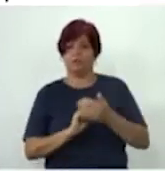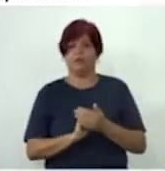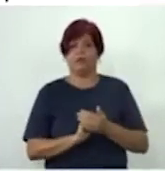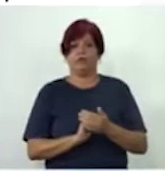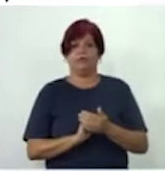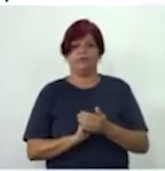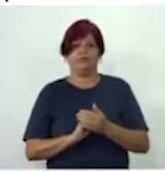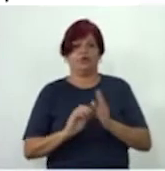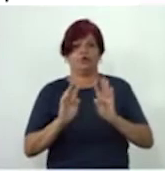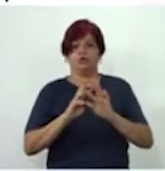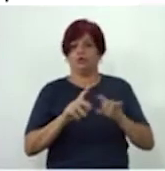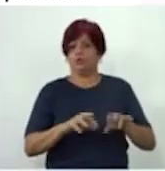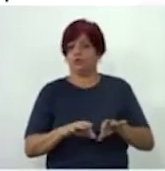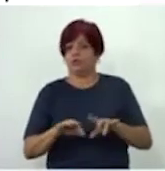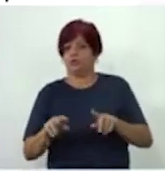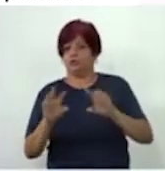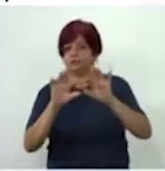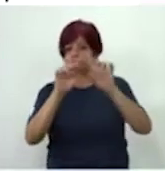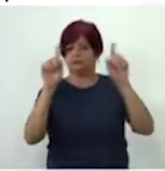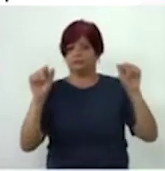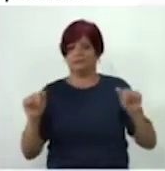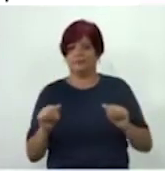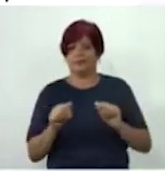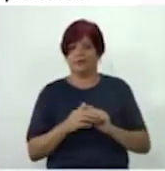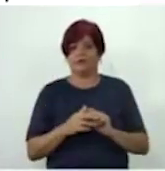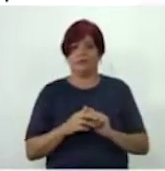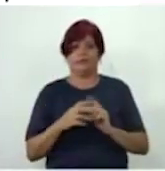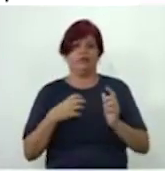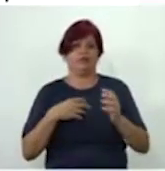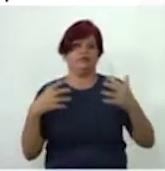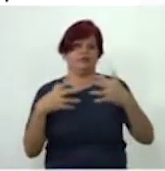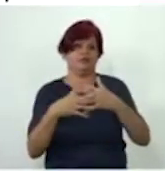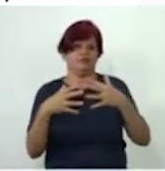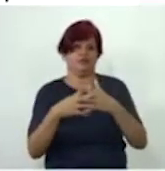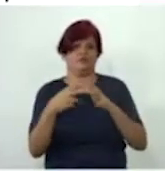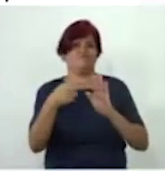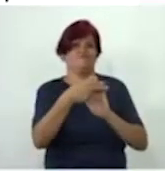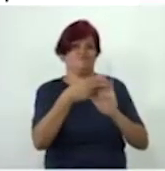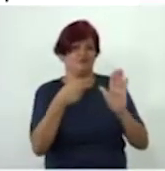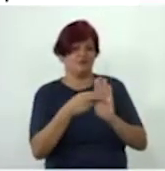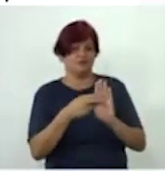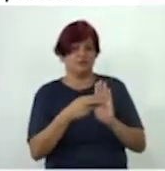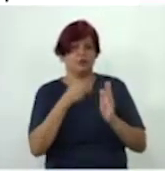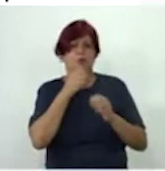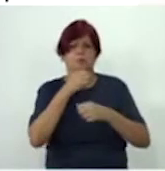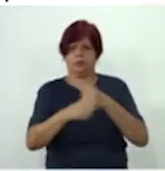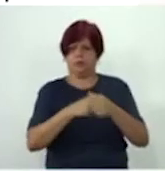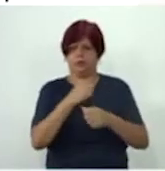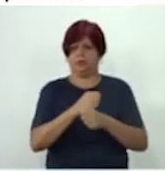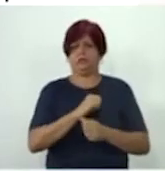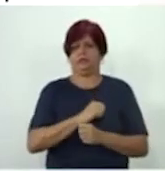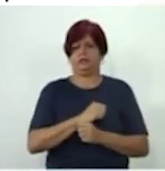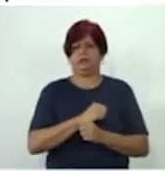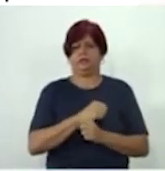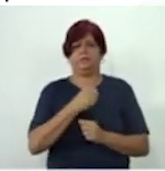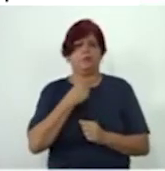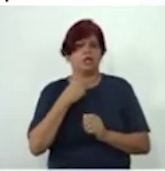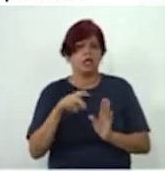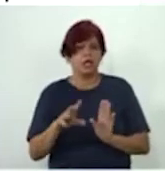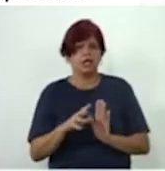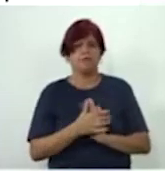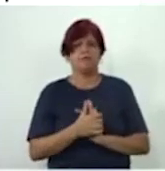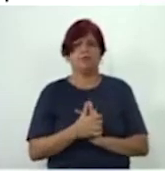software educativos que tienen relación con la asignatura y que pueden ser utilizados. Por ejemplo, el software